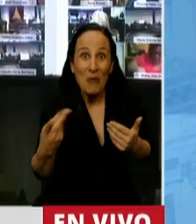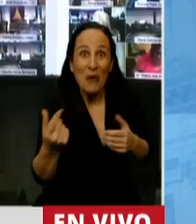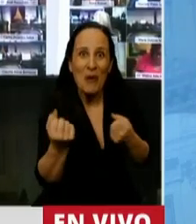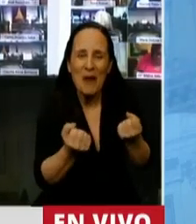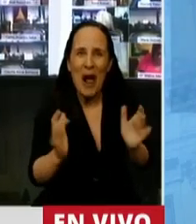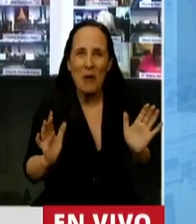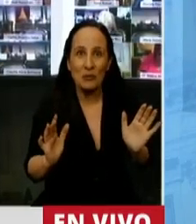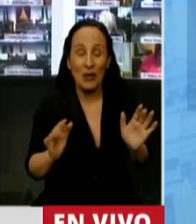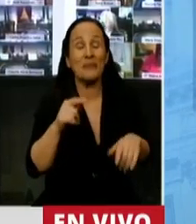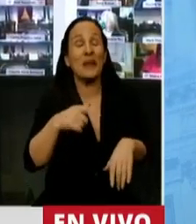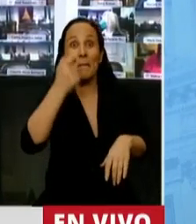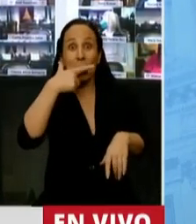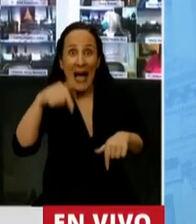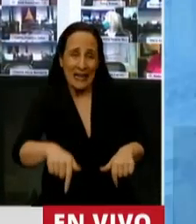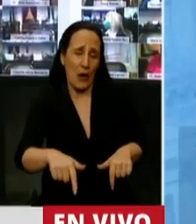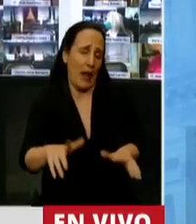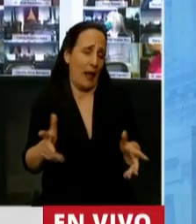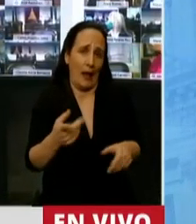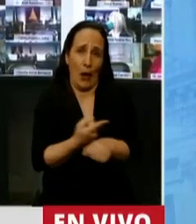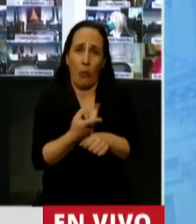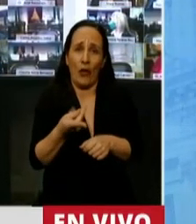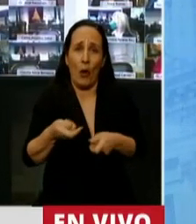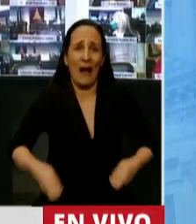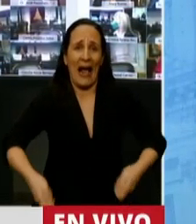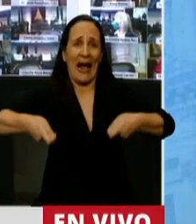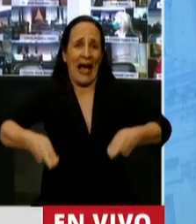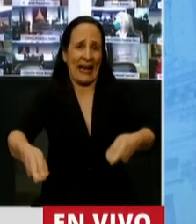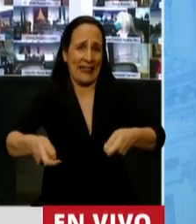Ahora, después de Macri, no podés comprar ni una carretilla, no puedo.